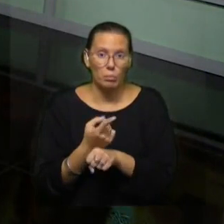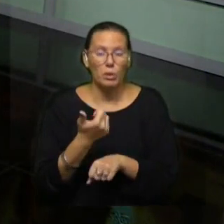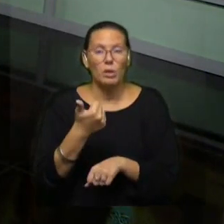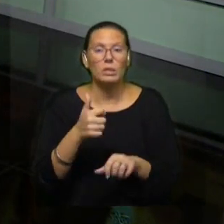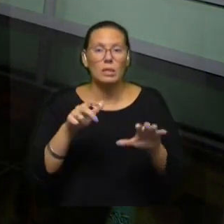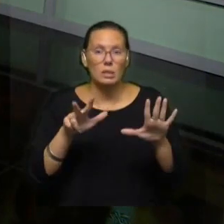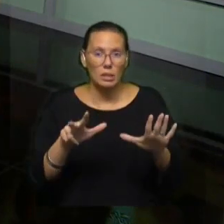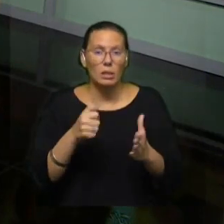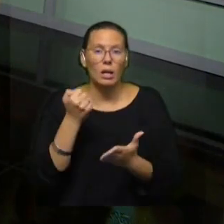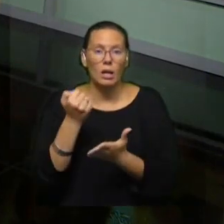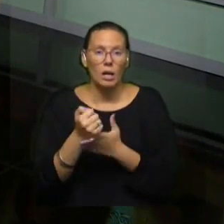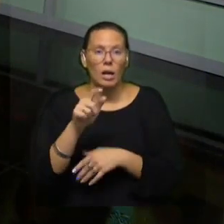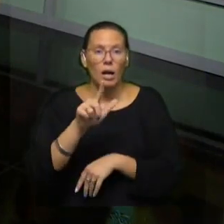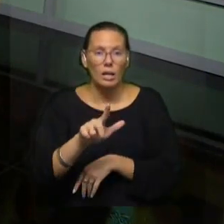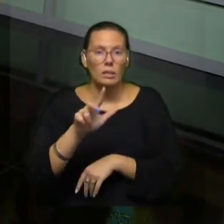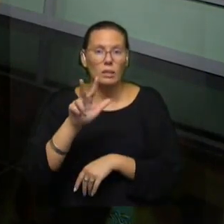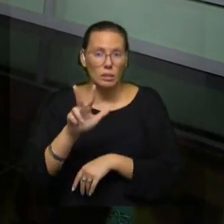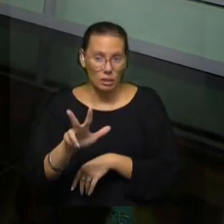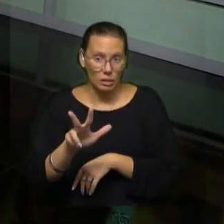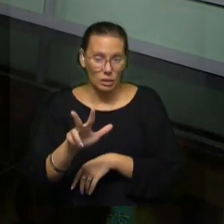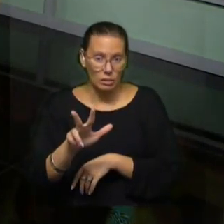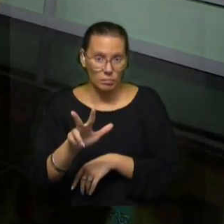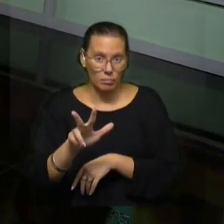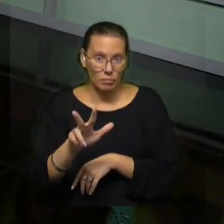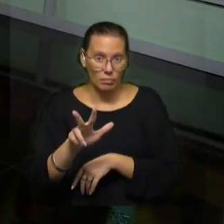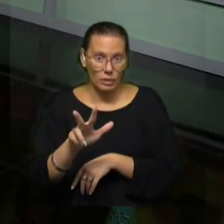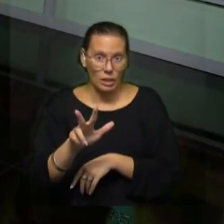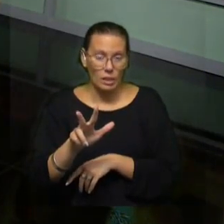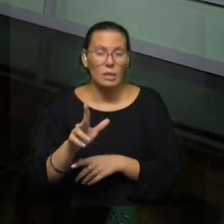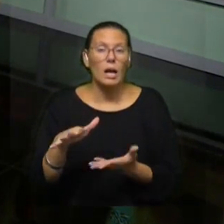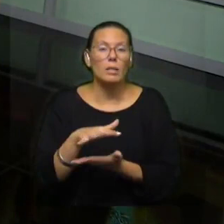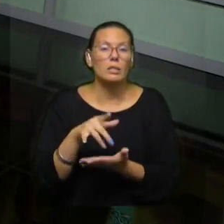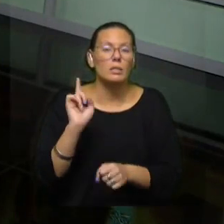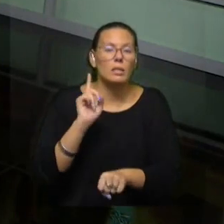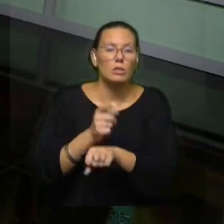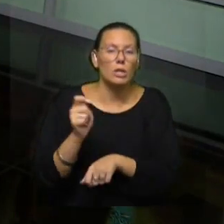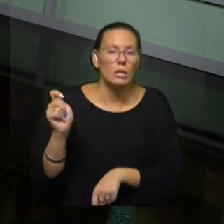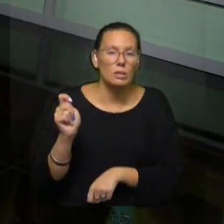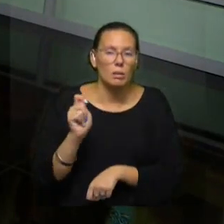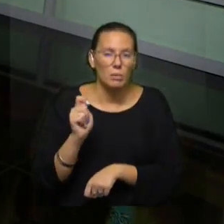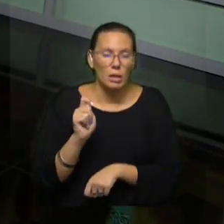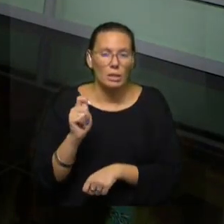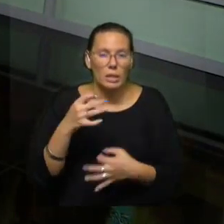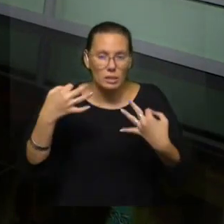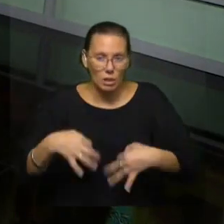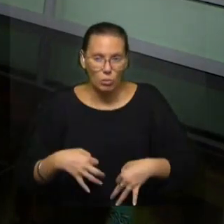68 al 73, bajo las medidas prontas de seguridad, y después, bueno, tras el golpe de Estado, toda la dictadura hasta el 85. Pero